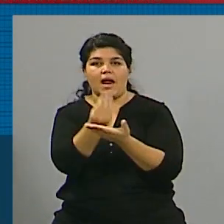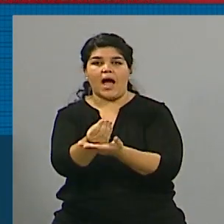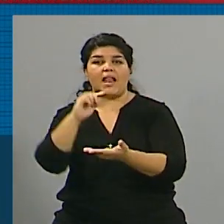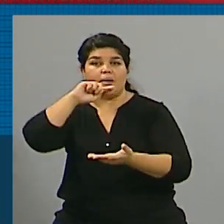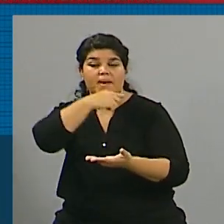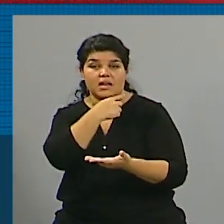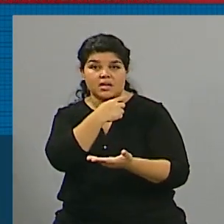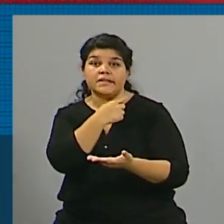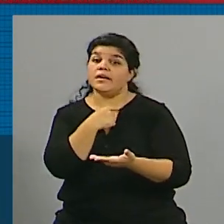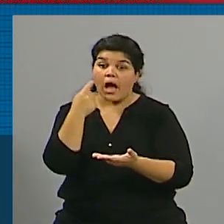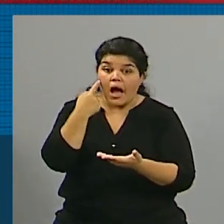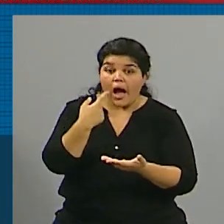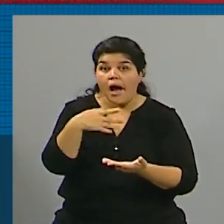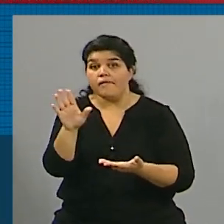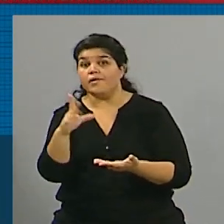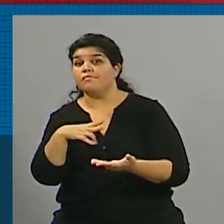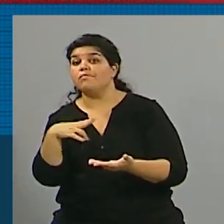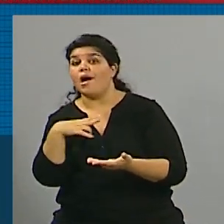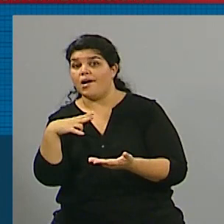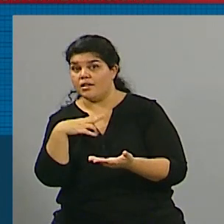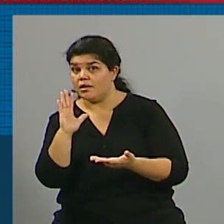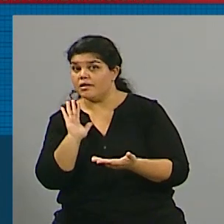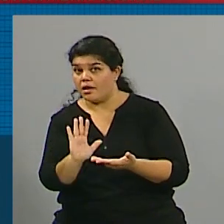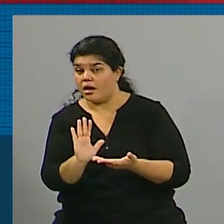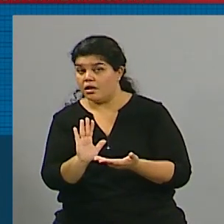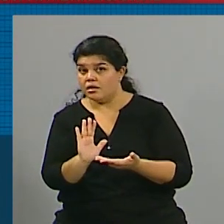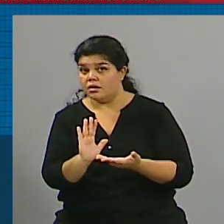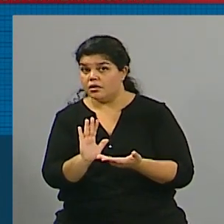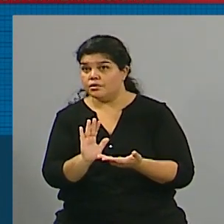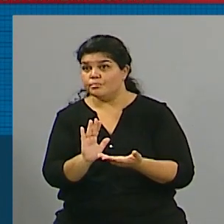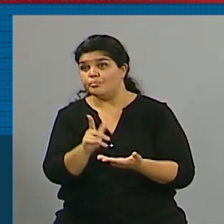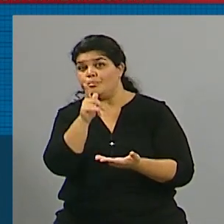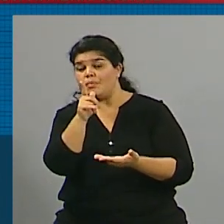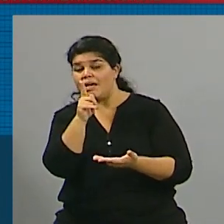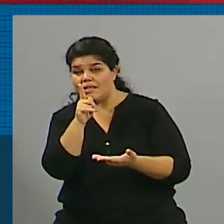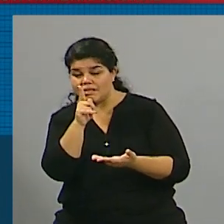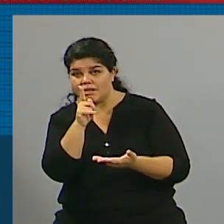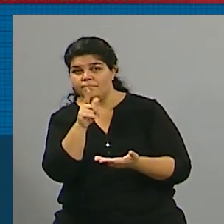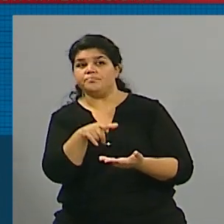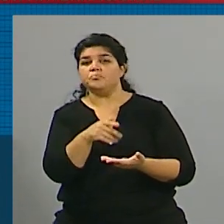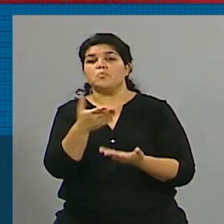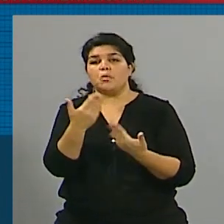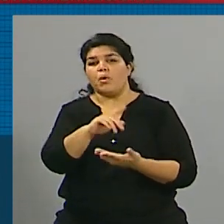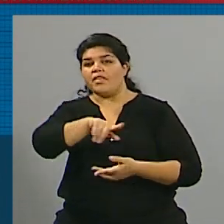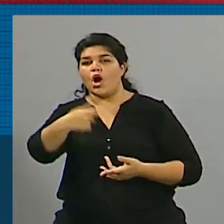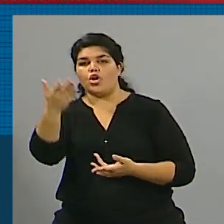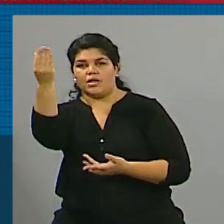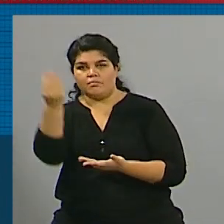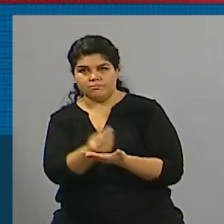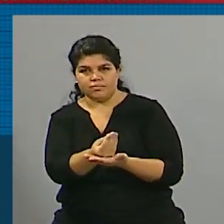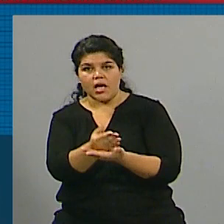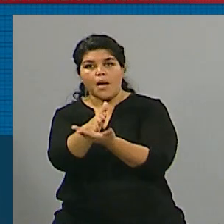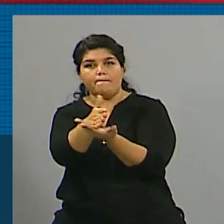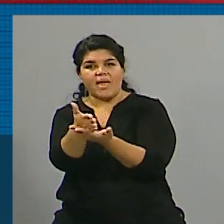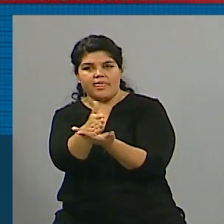yo que la posición europea puede llegar a ser una vía más neutral a la que pueda llegar a proponer Estados